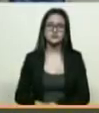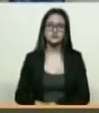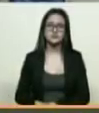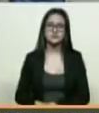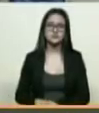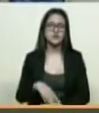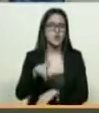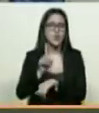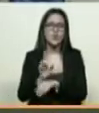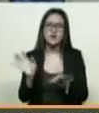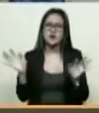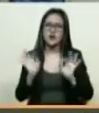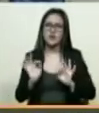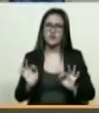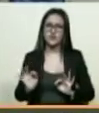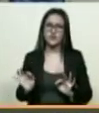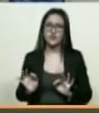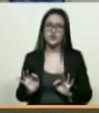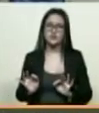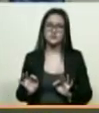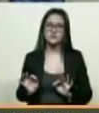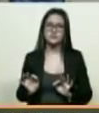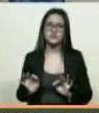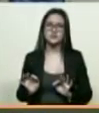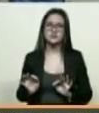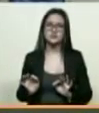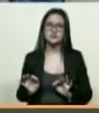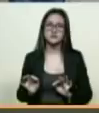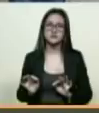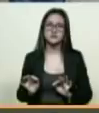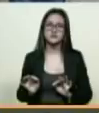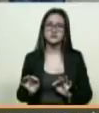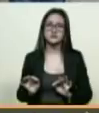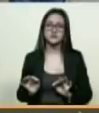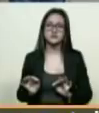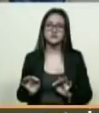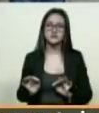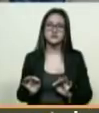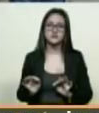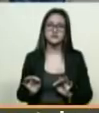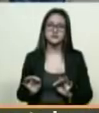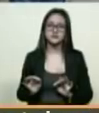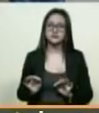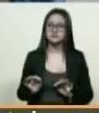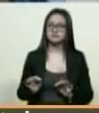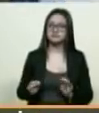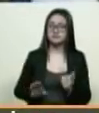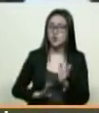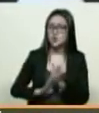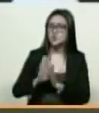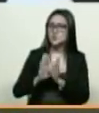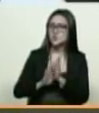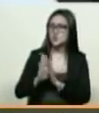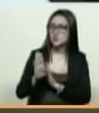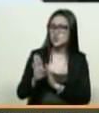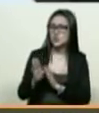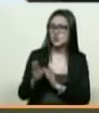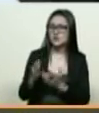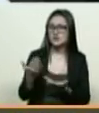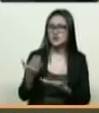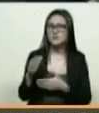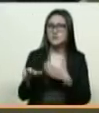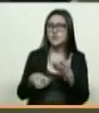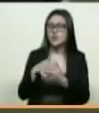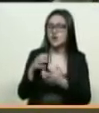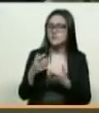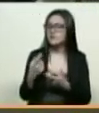que la única manera de salir de las dificultades, de las complejidades,